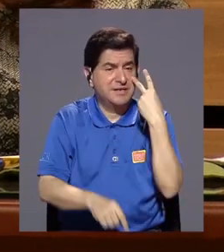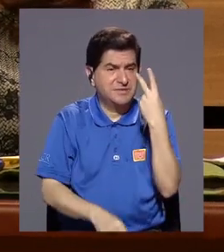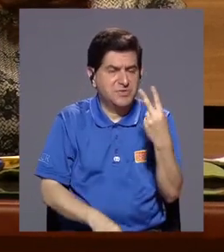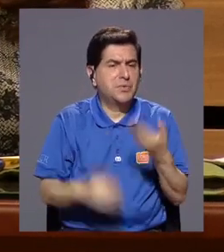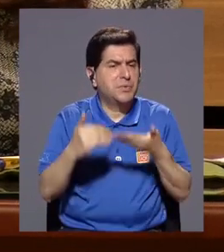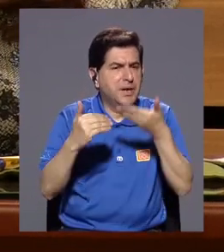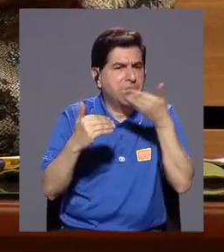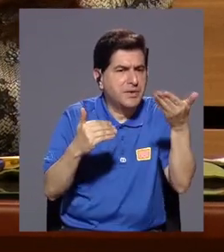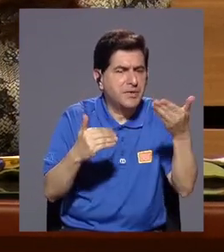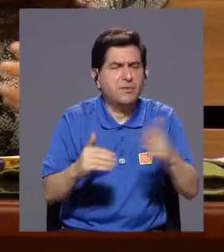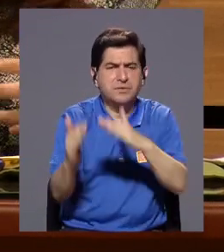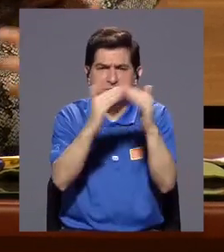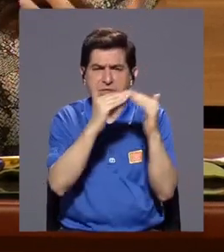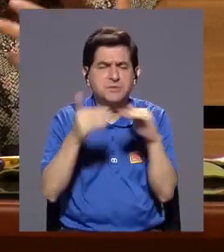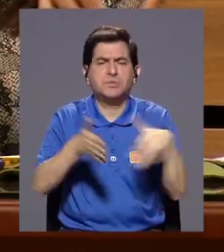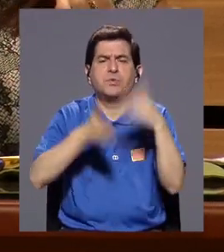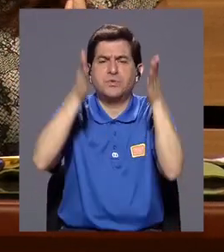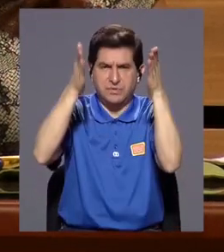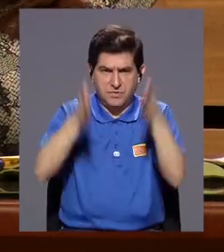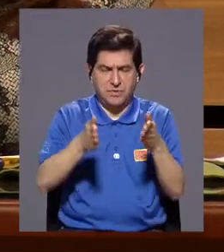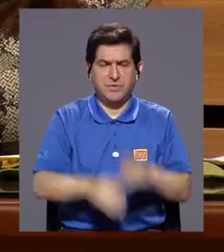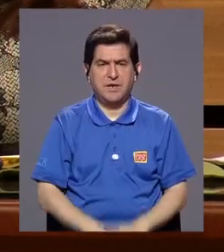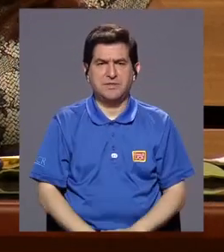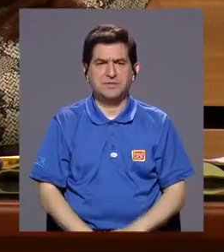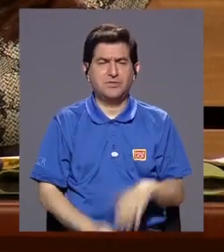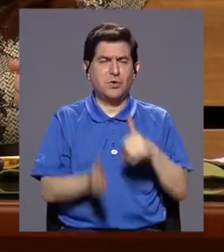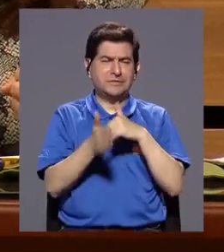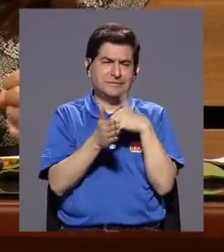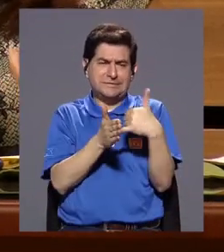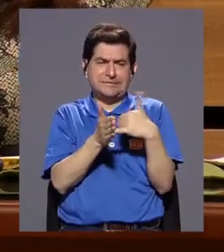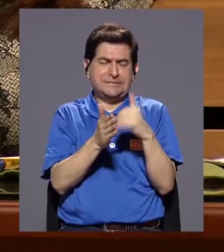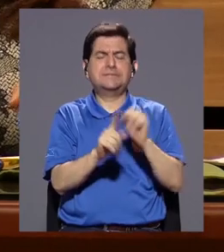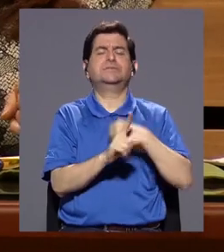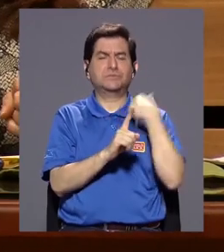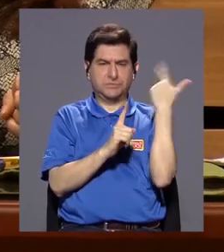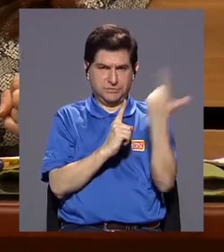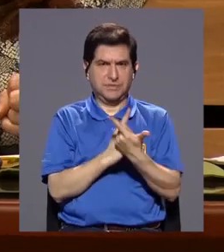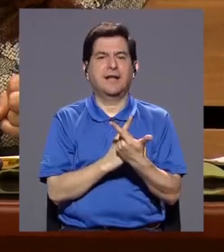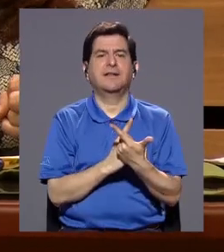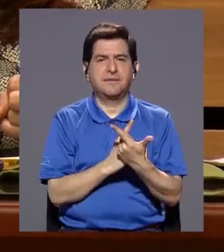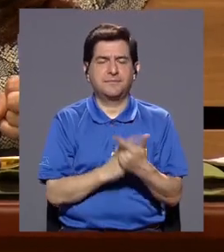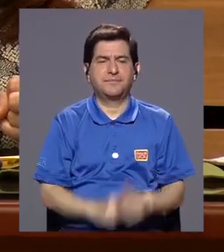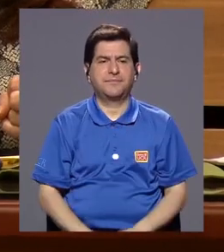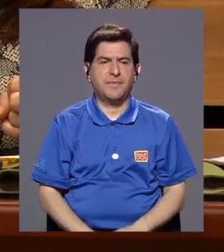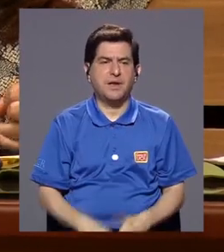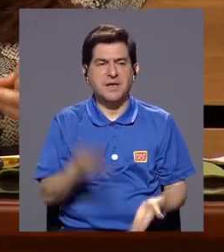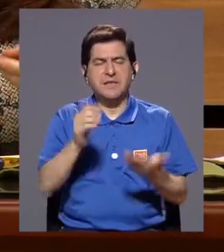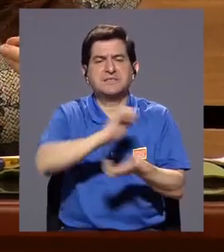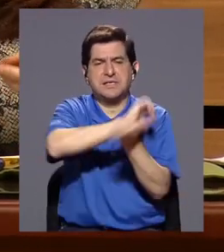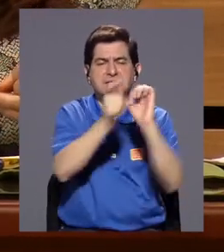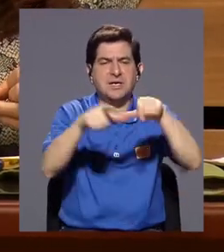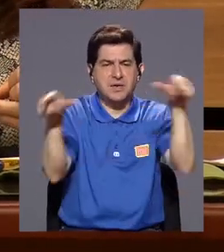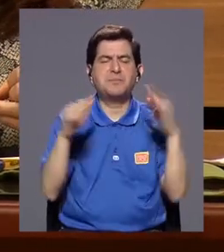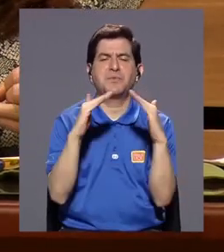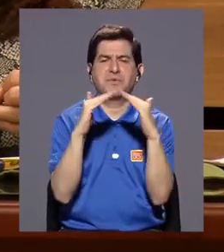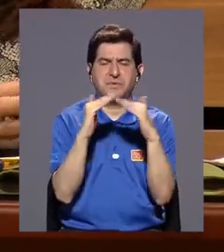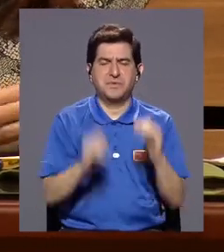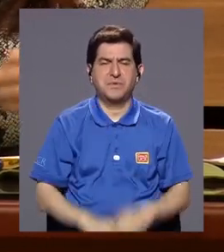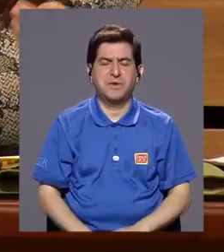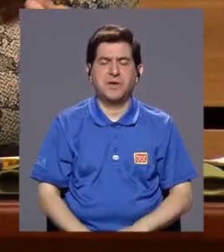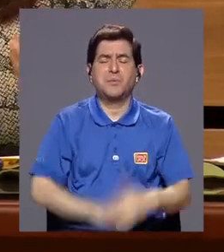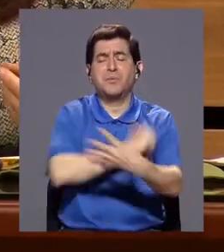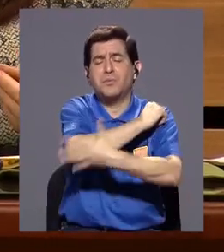nuestra población estudiantil de vulnerabilidad social, ¿verdad? Reubicaciones geográficas,